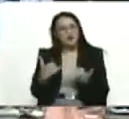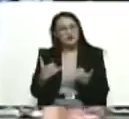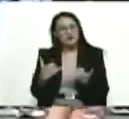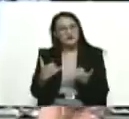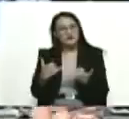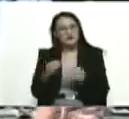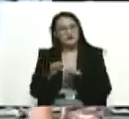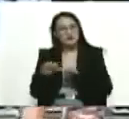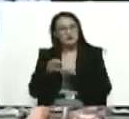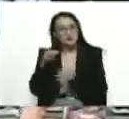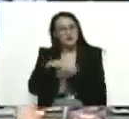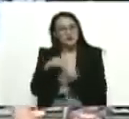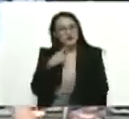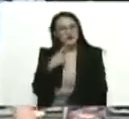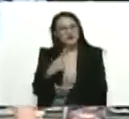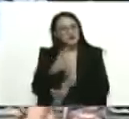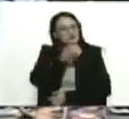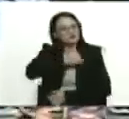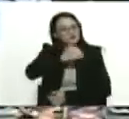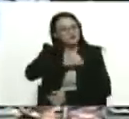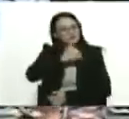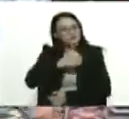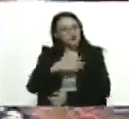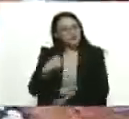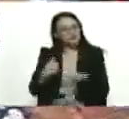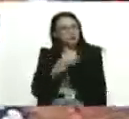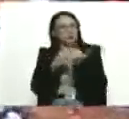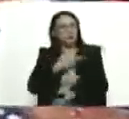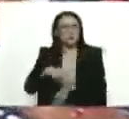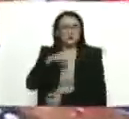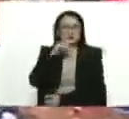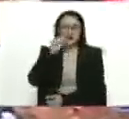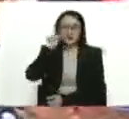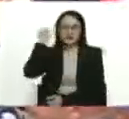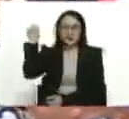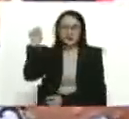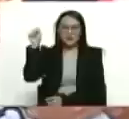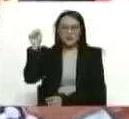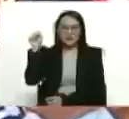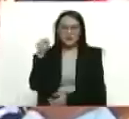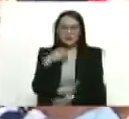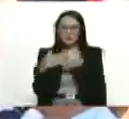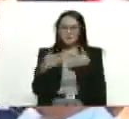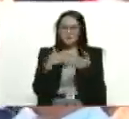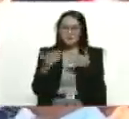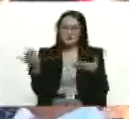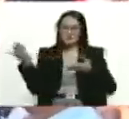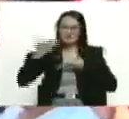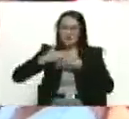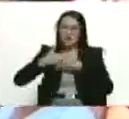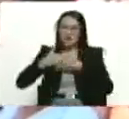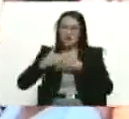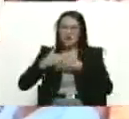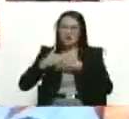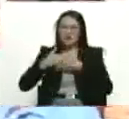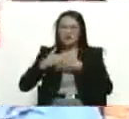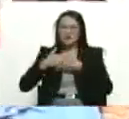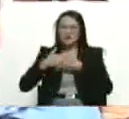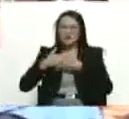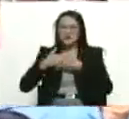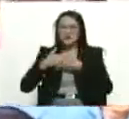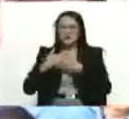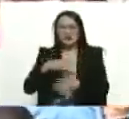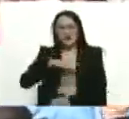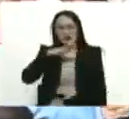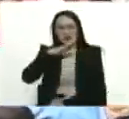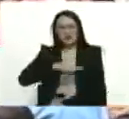Miranda, decimos: rodilla en tierra con nuestro presidente Nicolás Maduro, que a pesar de las medidas coercitivas unilaterales,